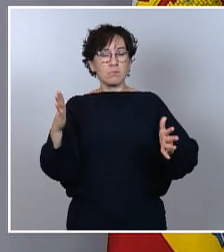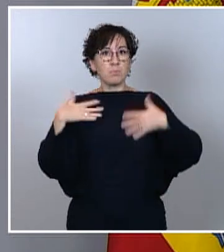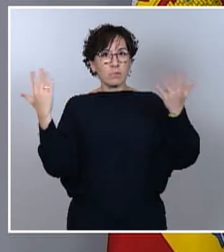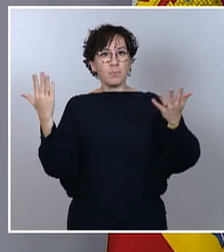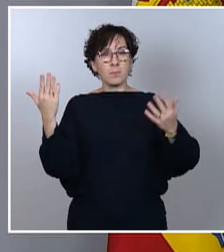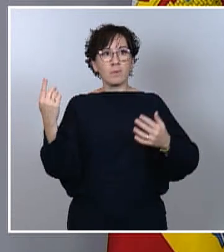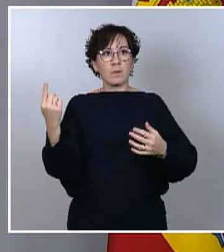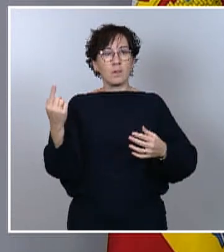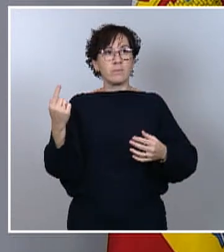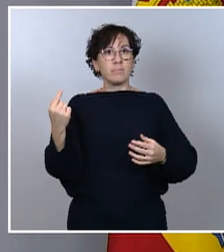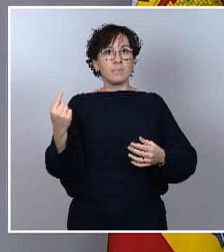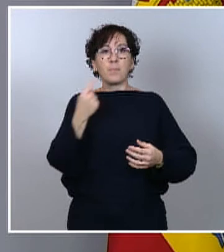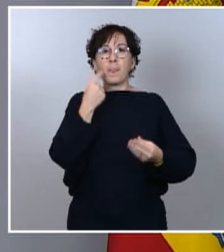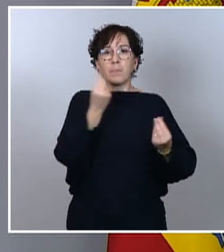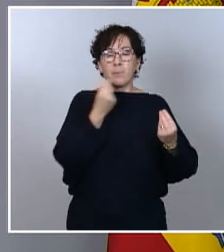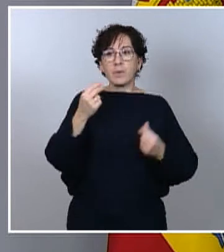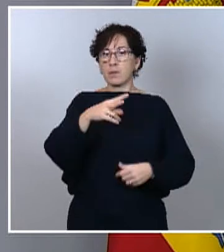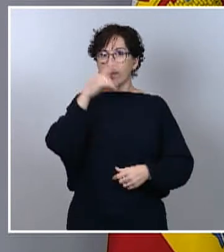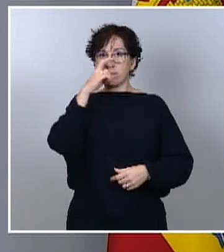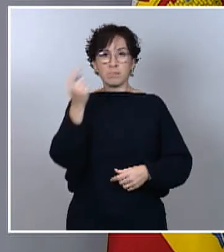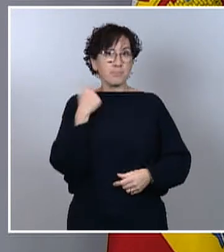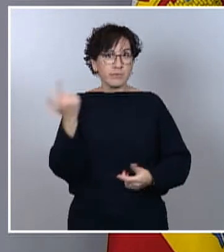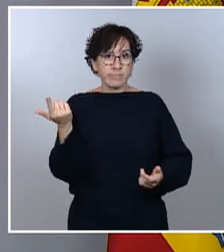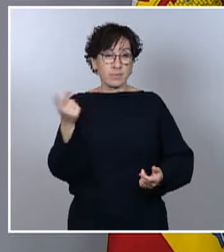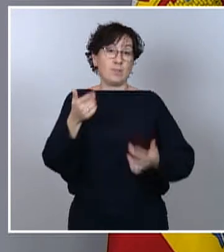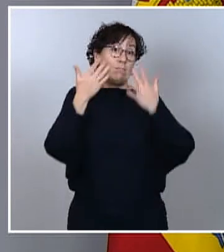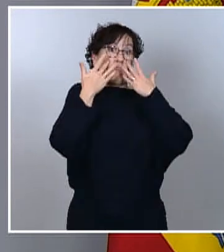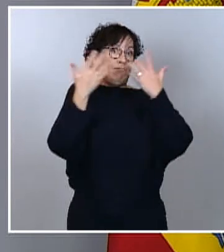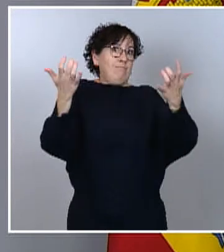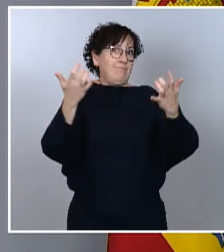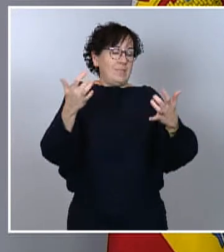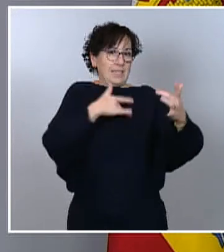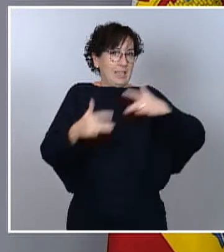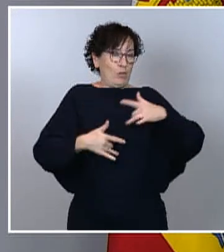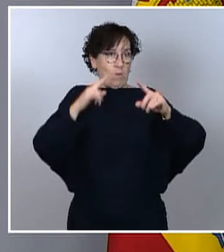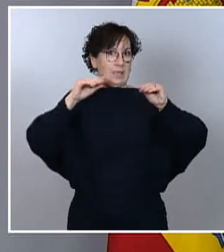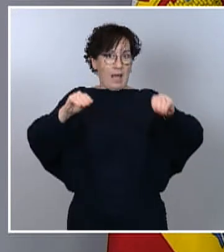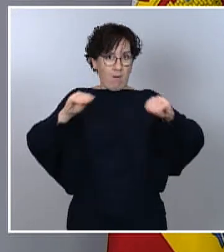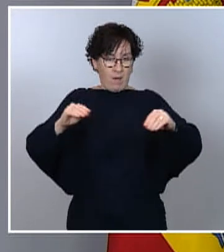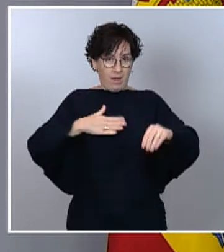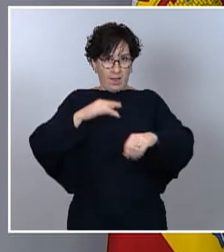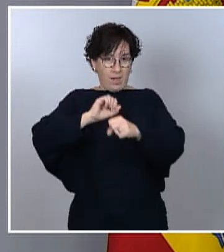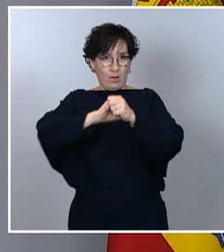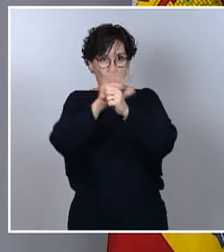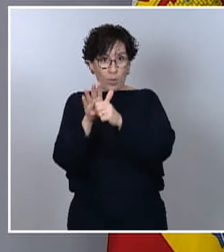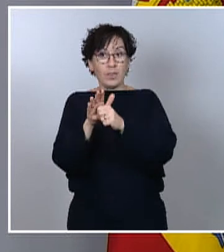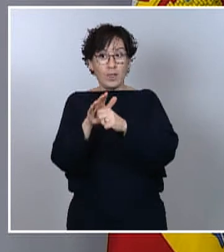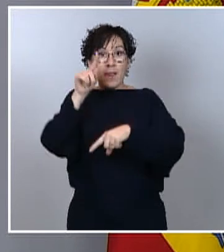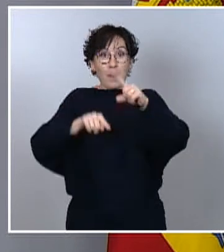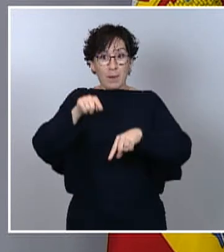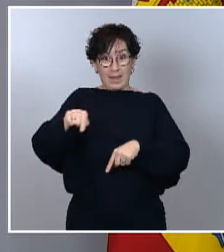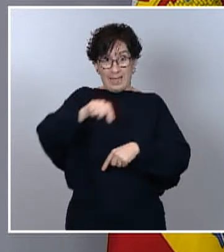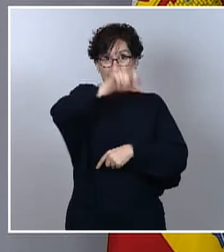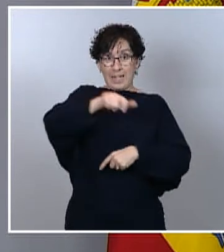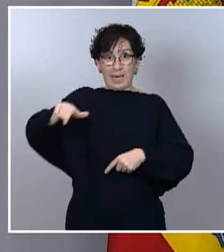más específico de la enfermedad. Y teniendo en cuenta esta información y esta clasificación que utilizábamos también en otras